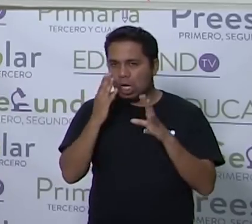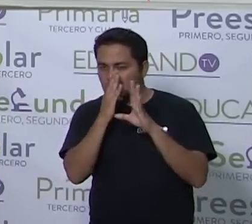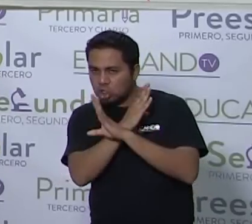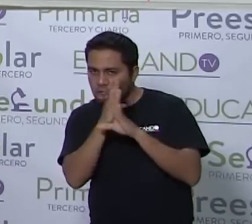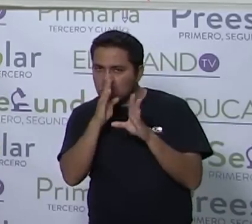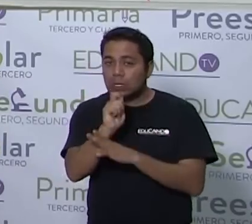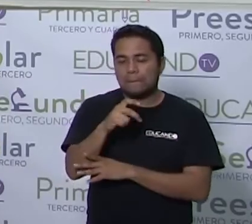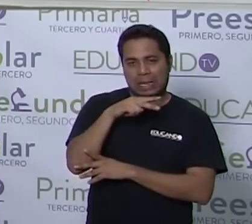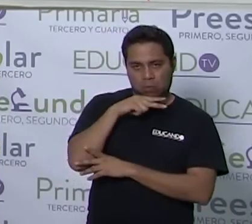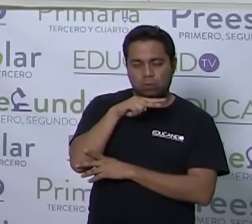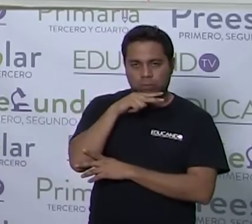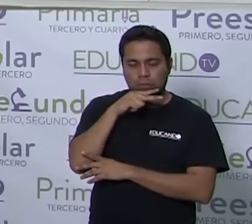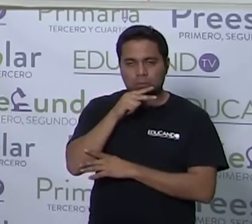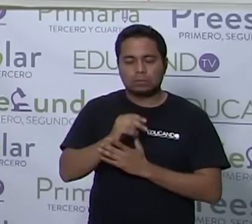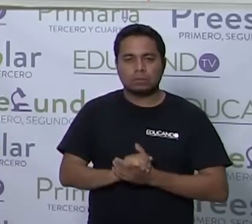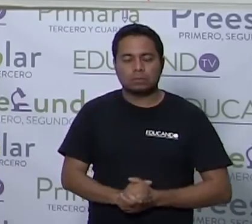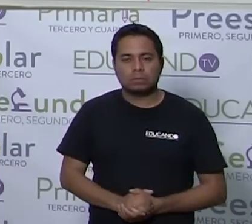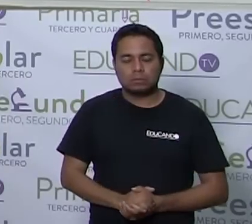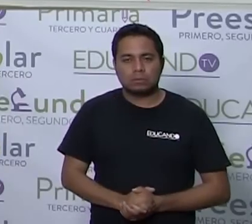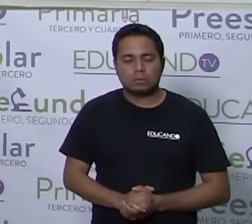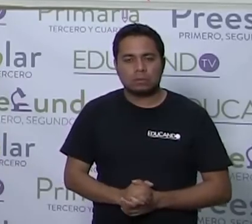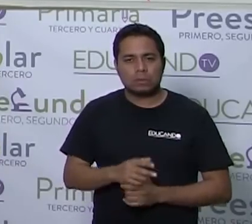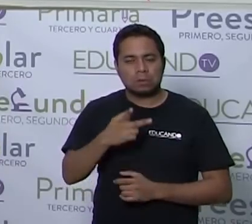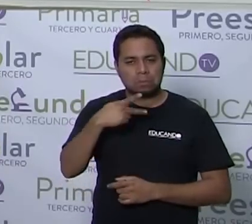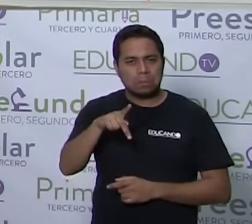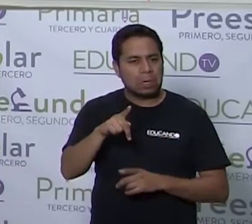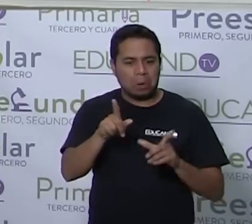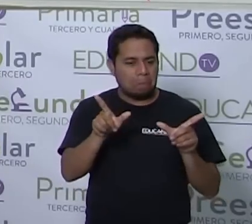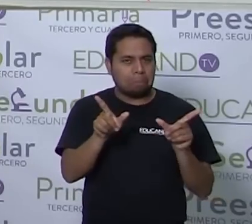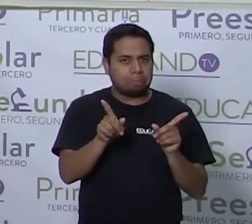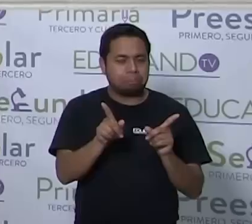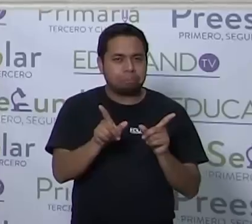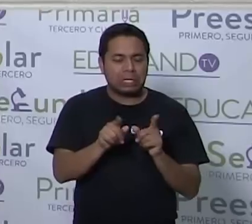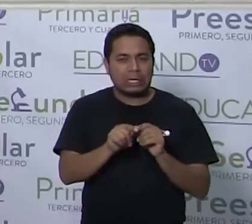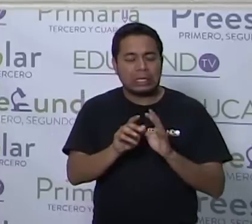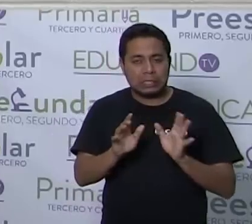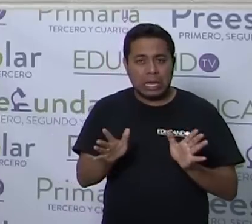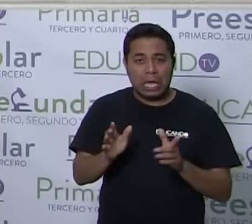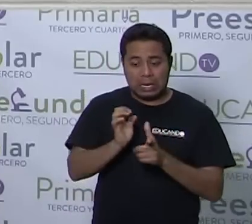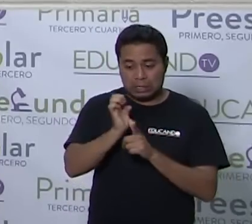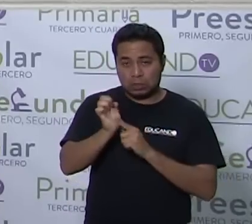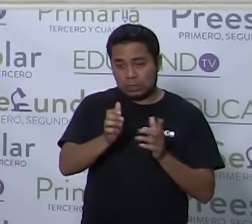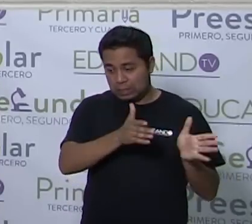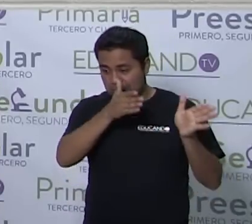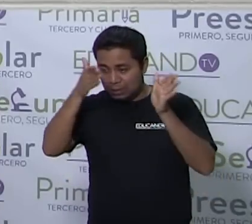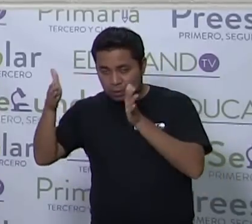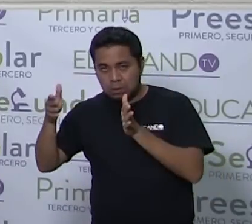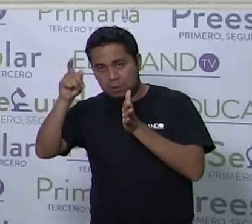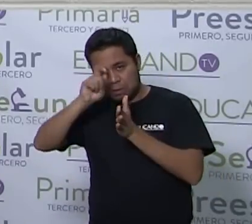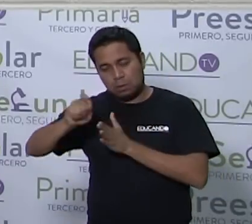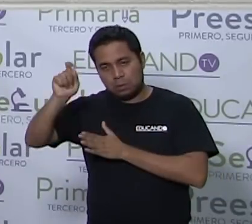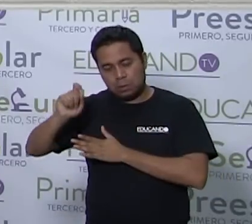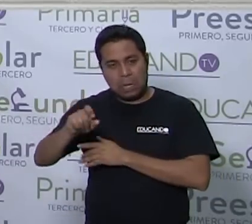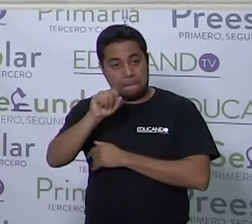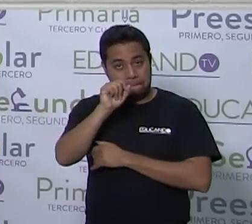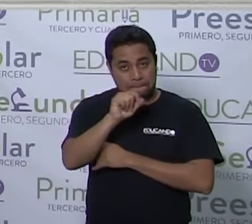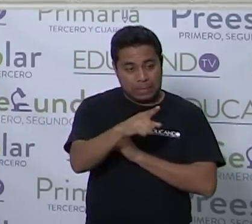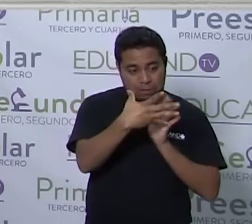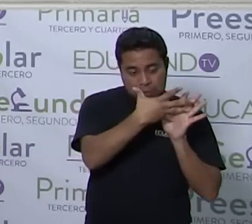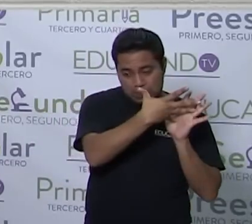acechando es un verbo, pero hasta ahí nada más. Entonces, de este lado voy a escribir esta